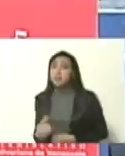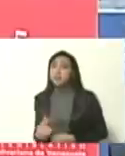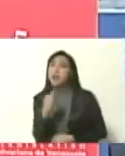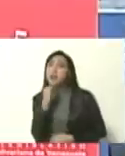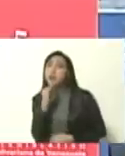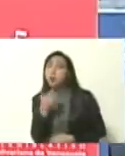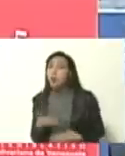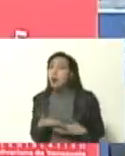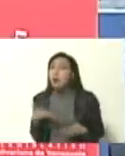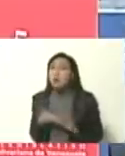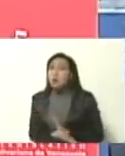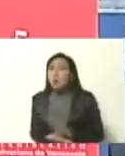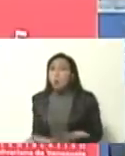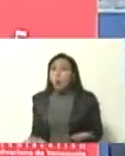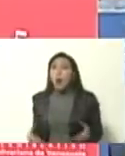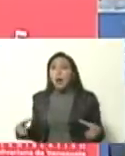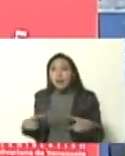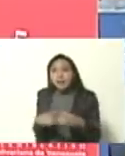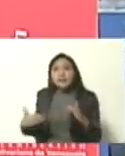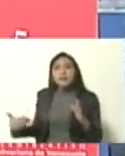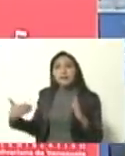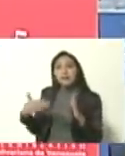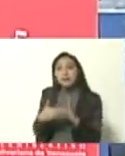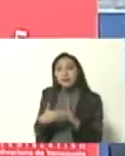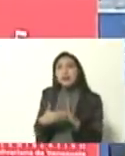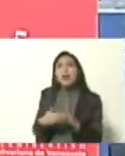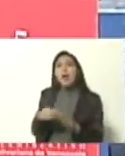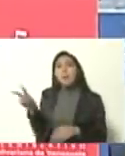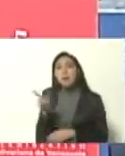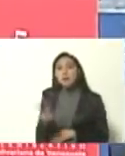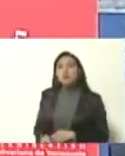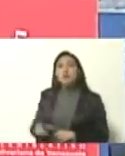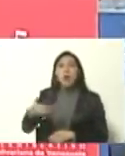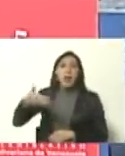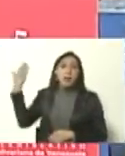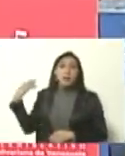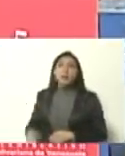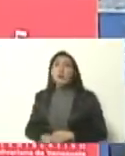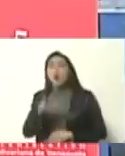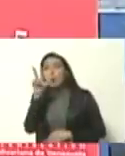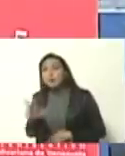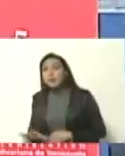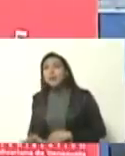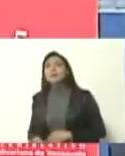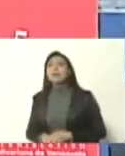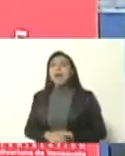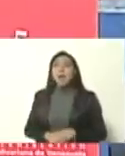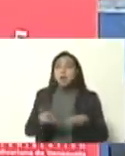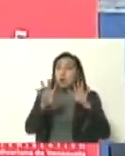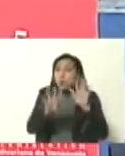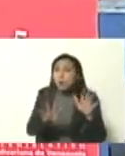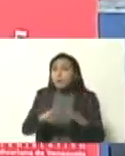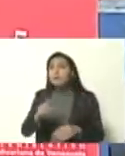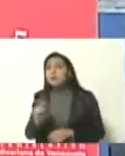se dio una incursión mercenaria contra Venezuela el pasado 3 de mayo. Lo reflejan un poco tarde, 9 meses después, pero lo están reflejando.